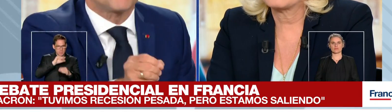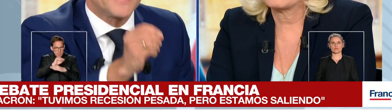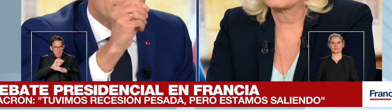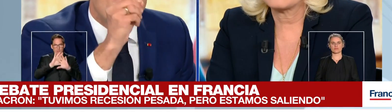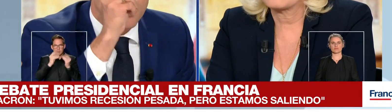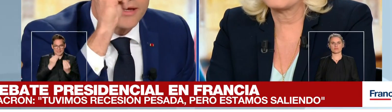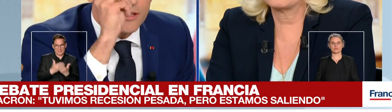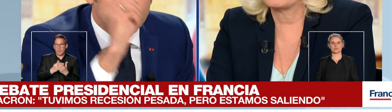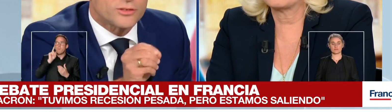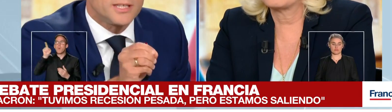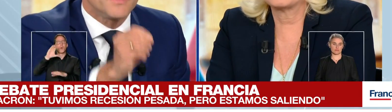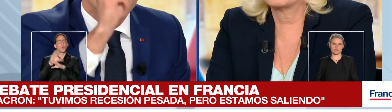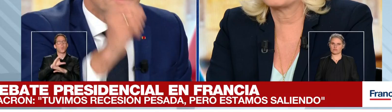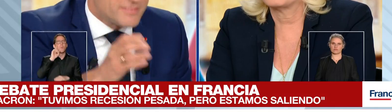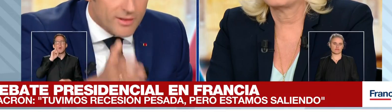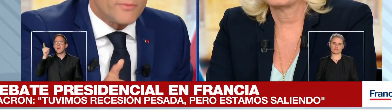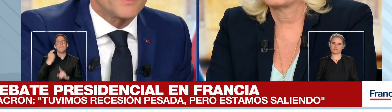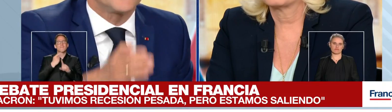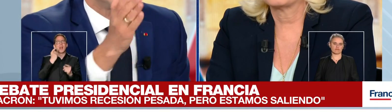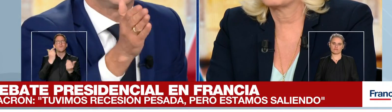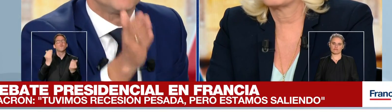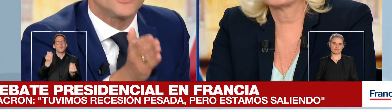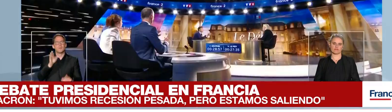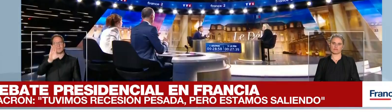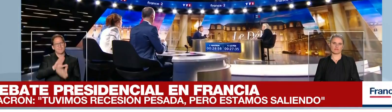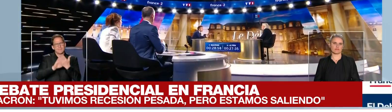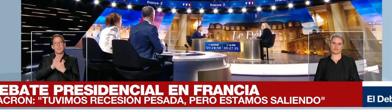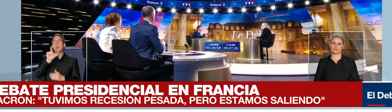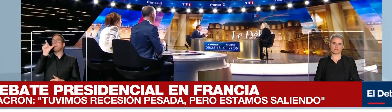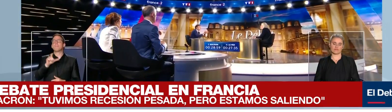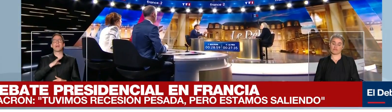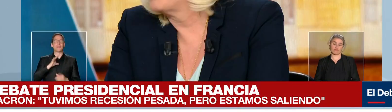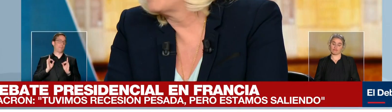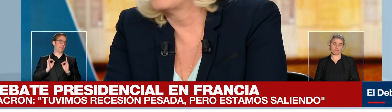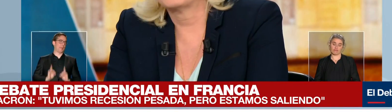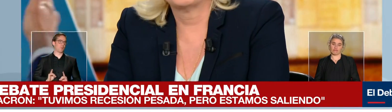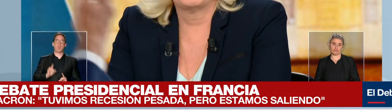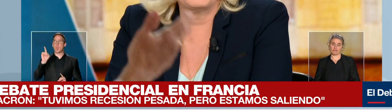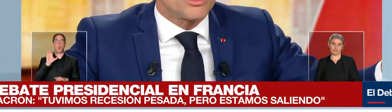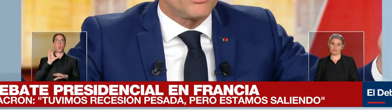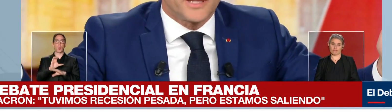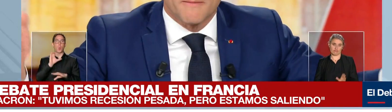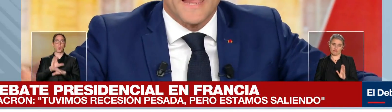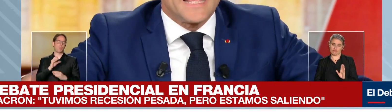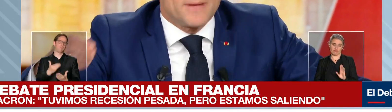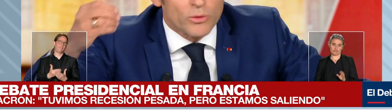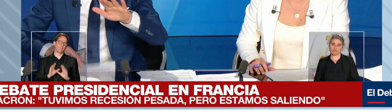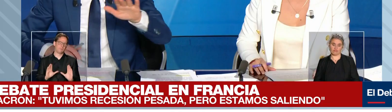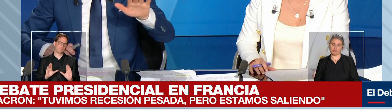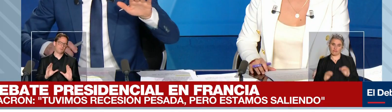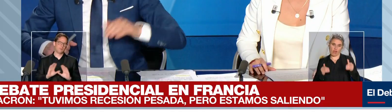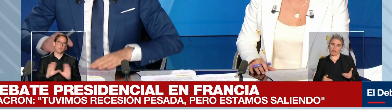votó en contra. Explíqueme por qué. No, no es verdad. La diputada Le Pen votó en contra. Votó en